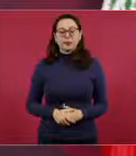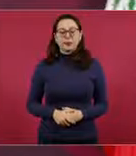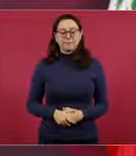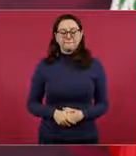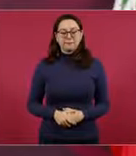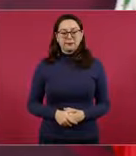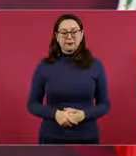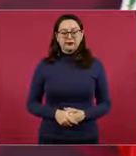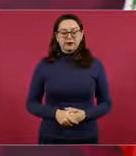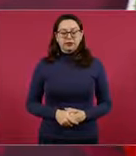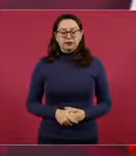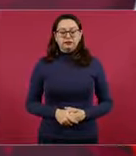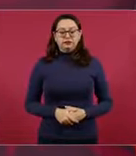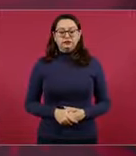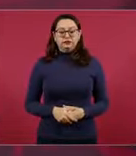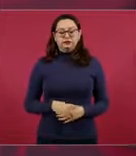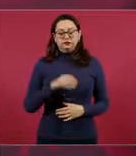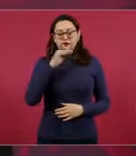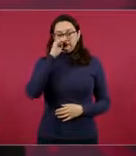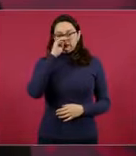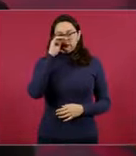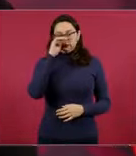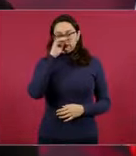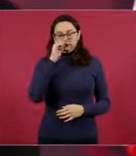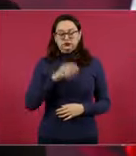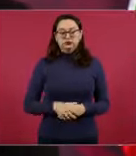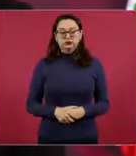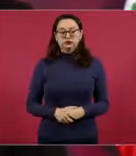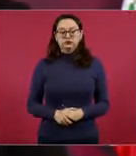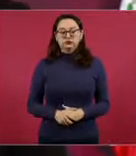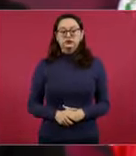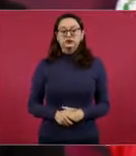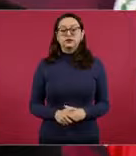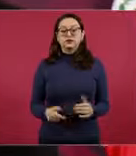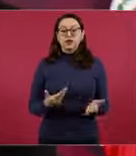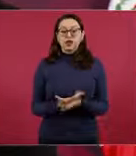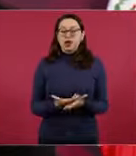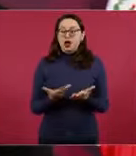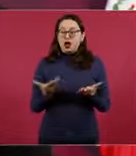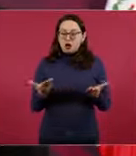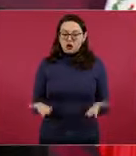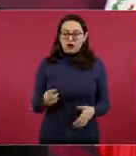dando cuestiones en Argentina, no quiero meterme mucho en eso, pero